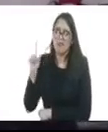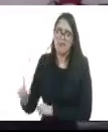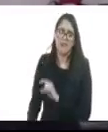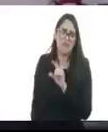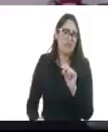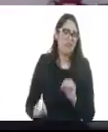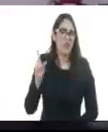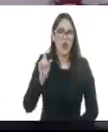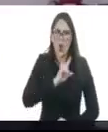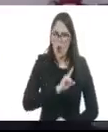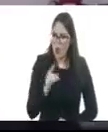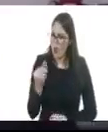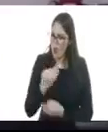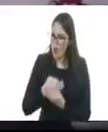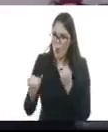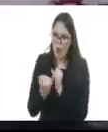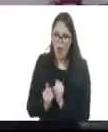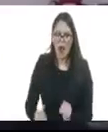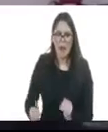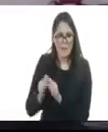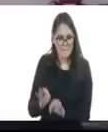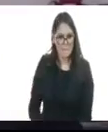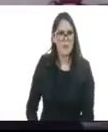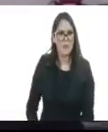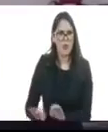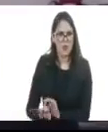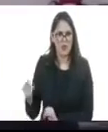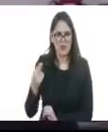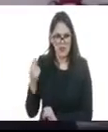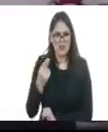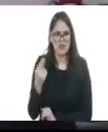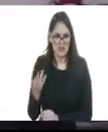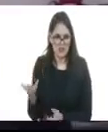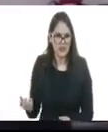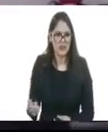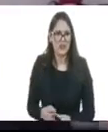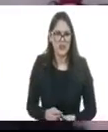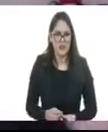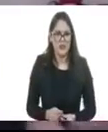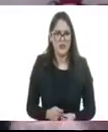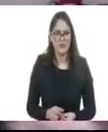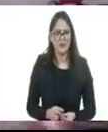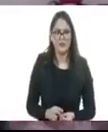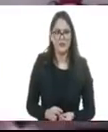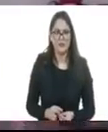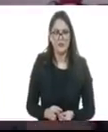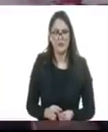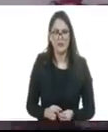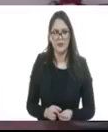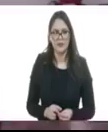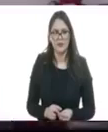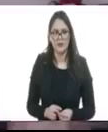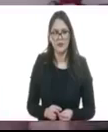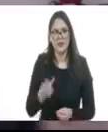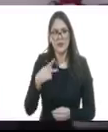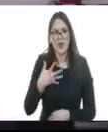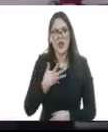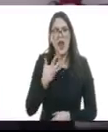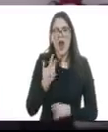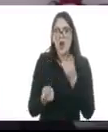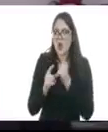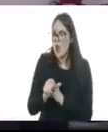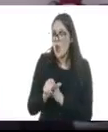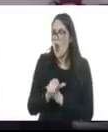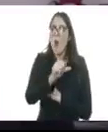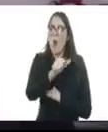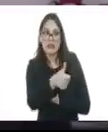pues no se va nunca a ser visible, ¿no? Entonces, pero hay otros, ¿no? Que a pesar de que,